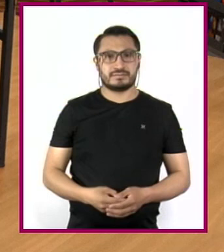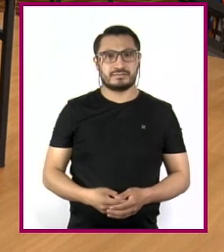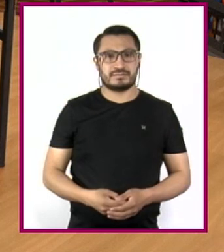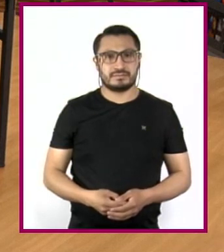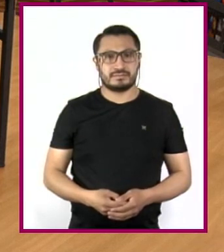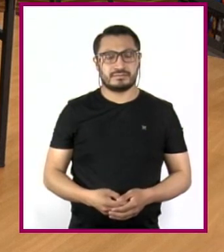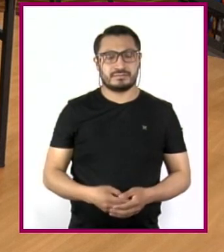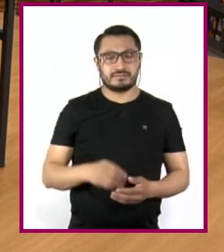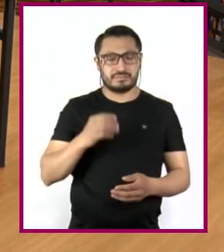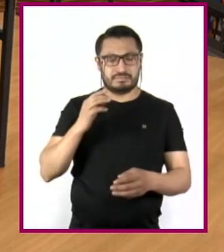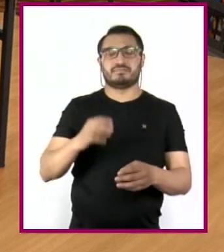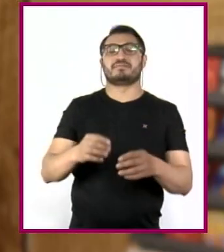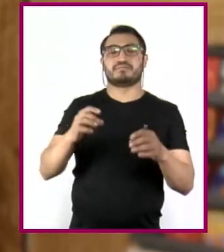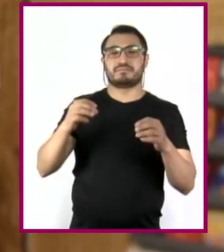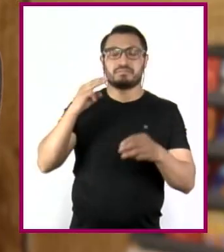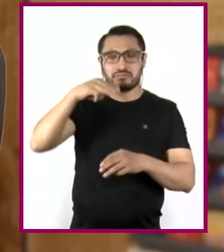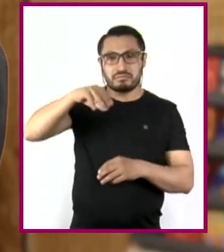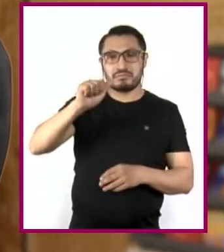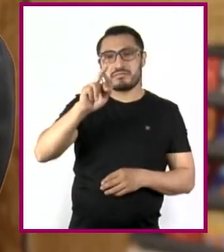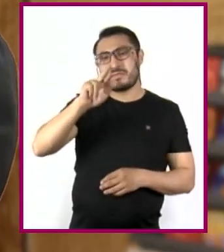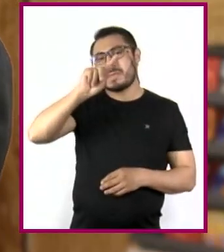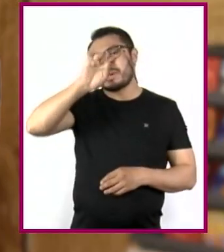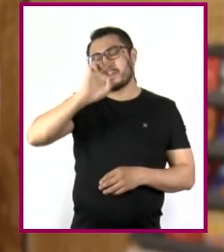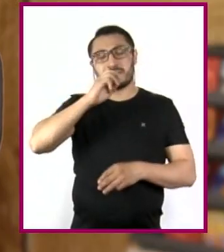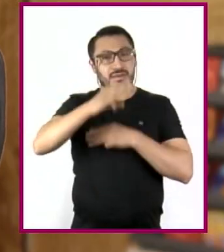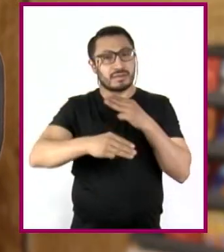Salgo en Marte.